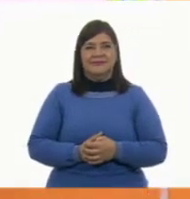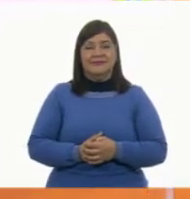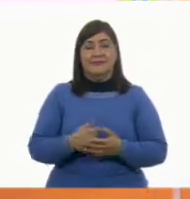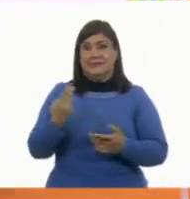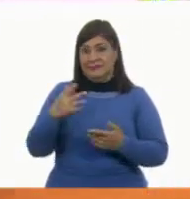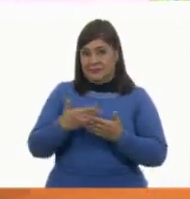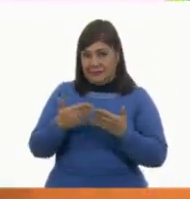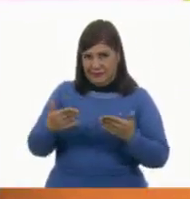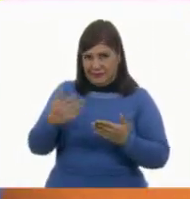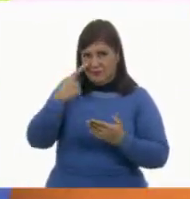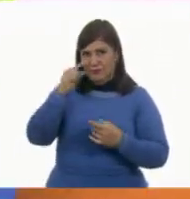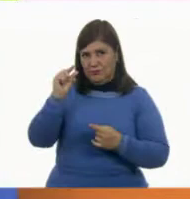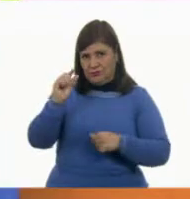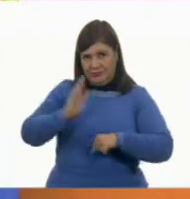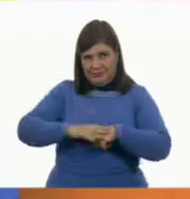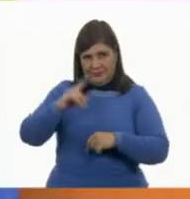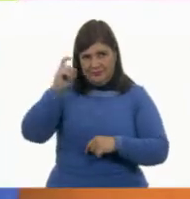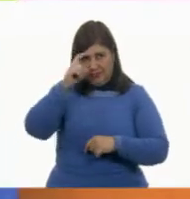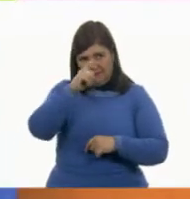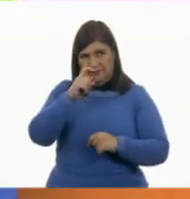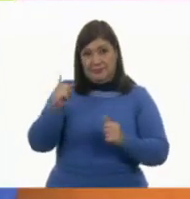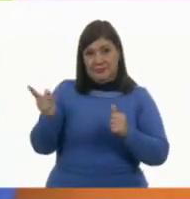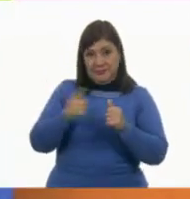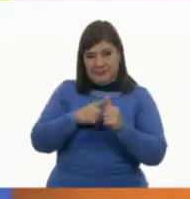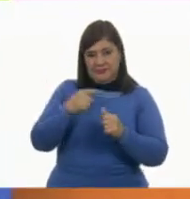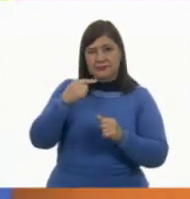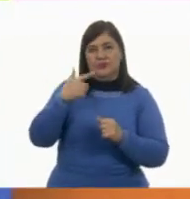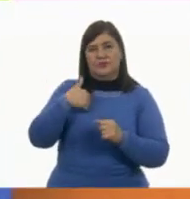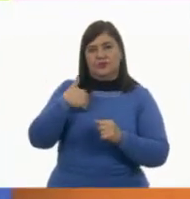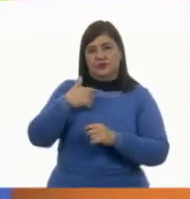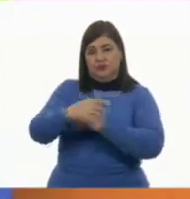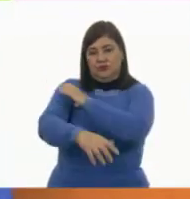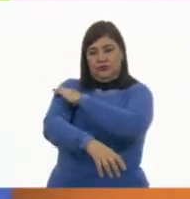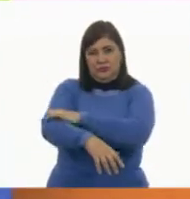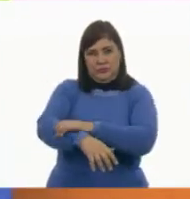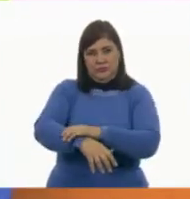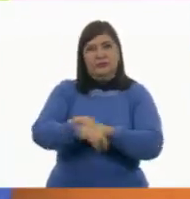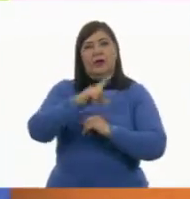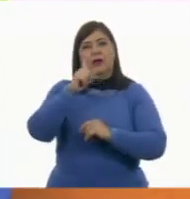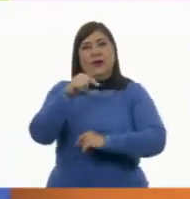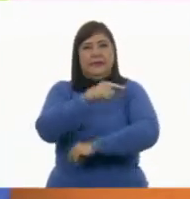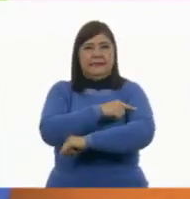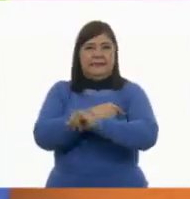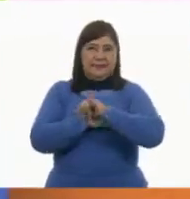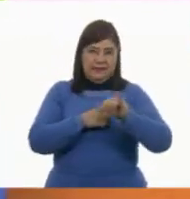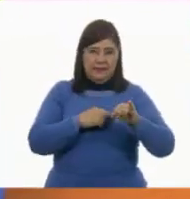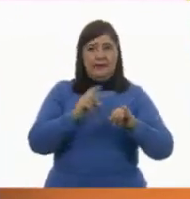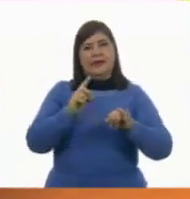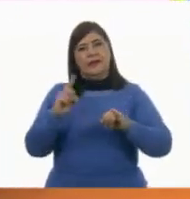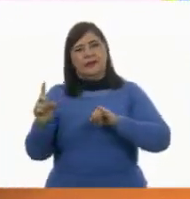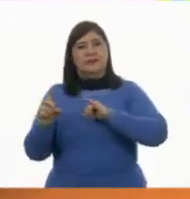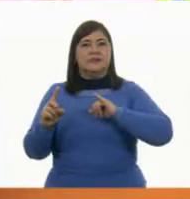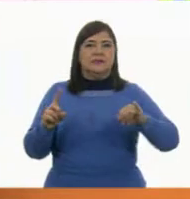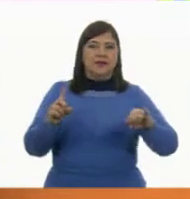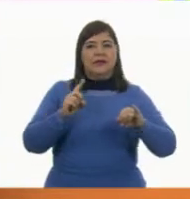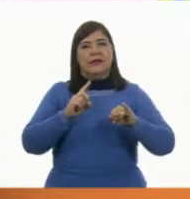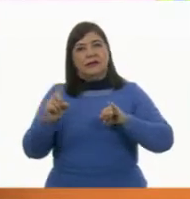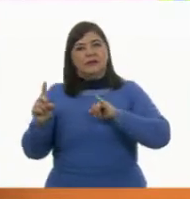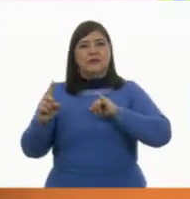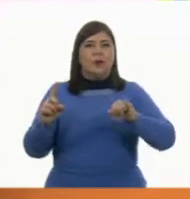Pero ahora vamos a complicarlo más. El primer movimiento va a ser brazo derecho, el segundo brazo izquierdo, derecho, izquierdo,